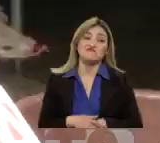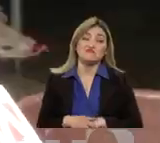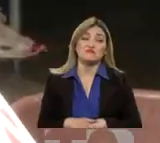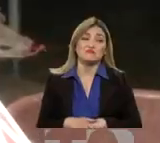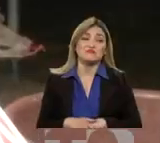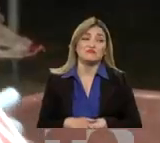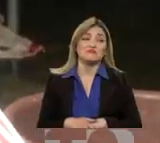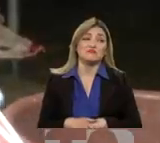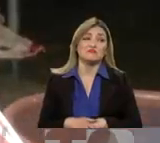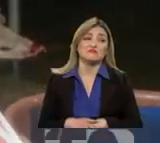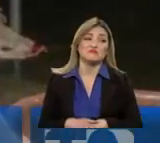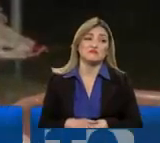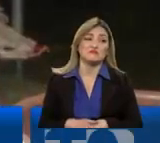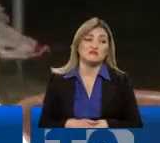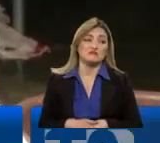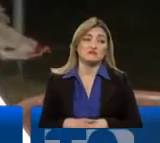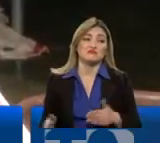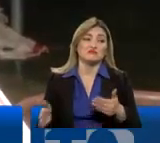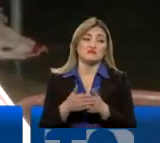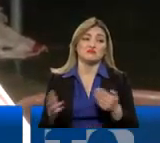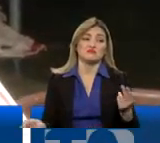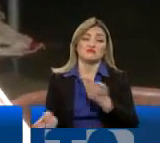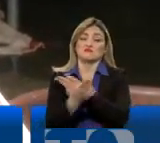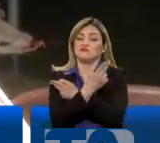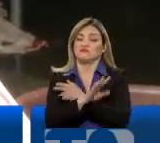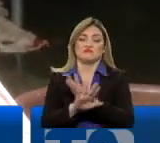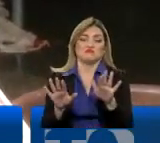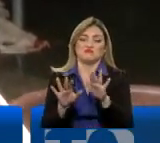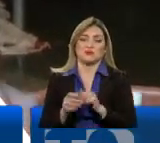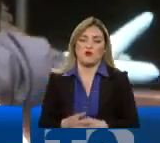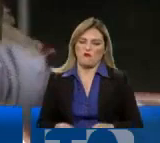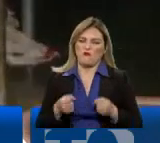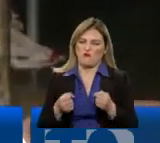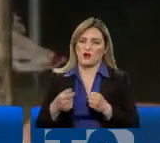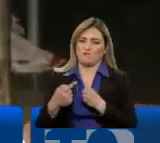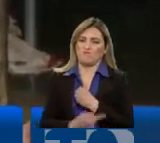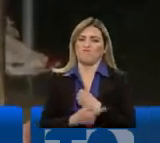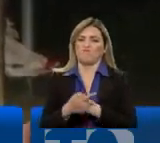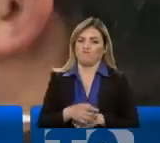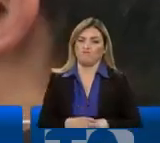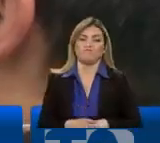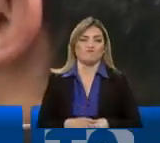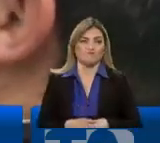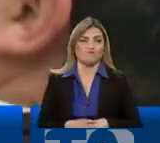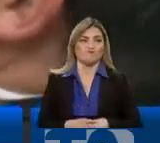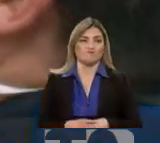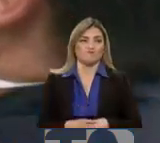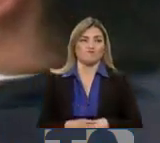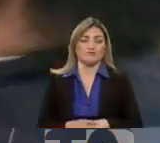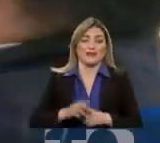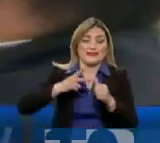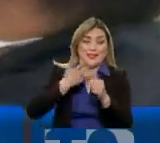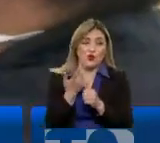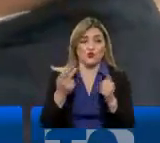ganado. Se va a clausurar y definitivamente se va a tomar medidas radicales en cuanto a este matadero clandestino. Luego de esta